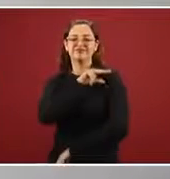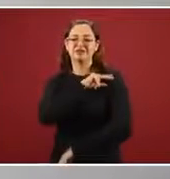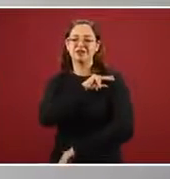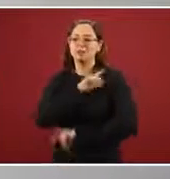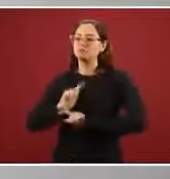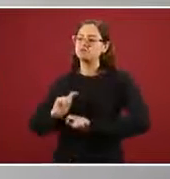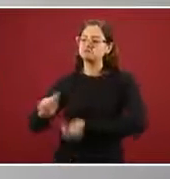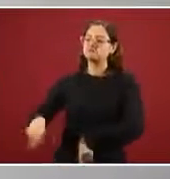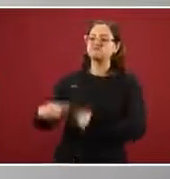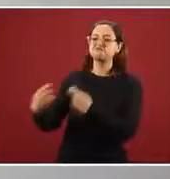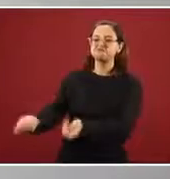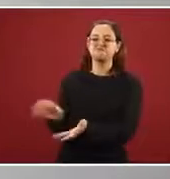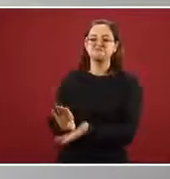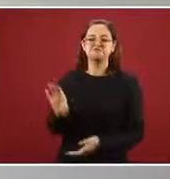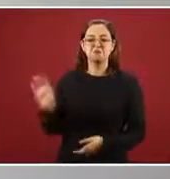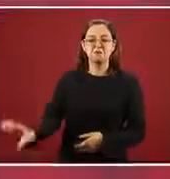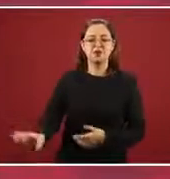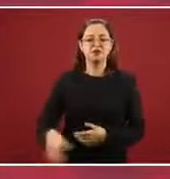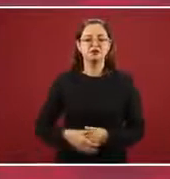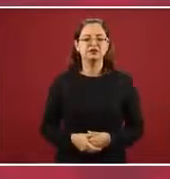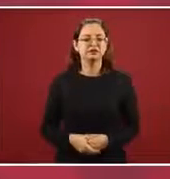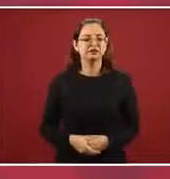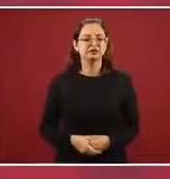su parte.